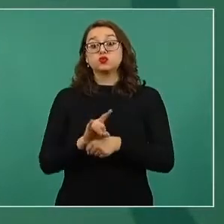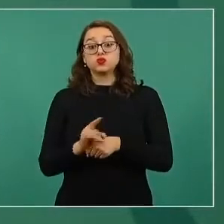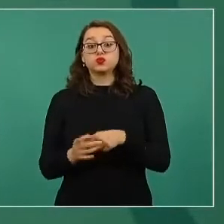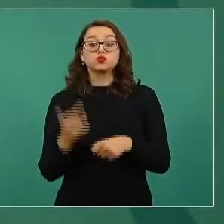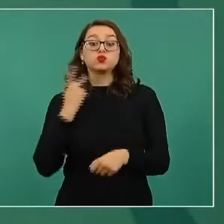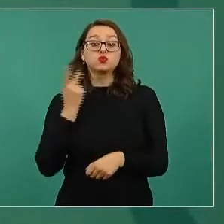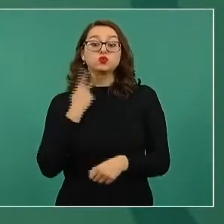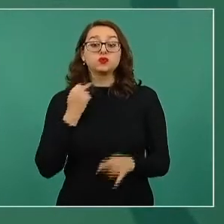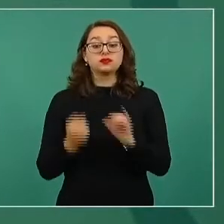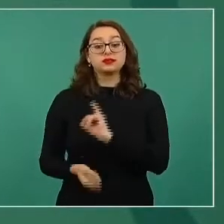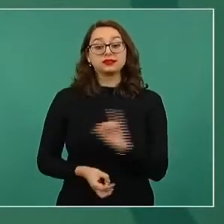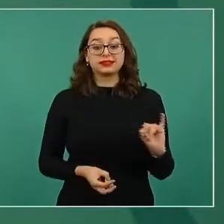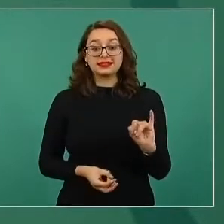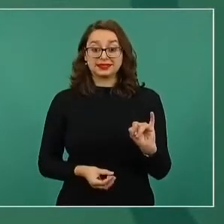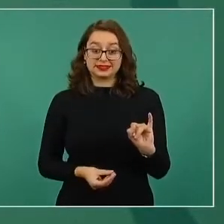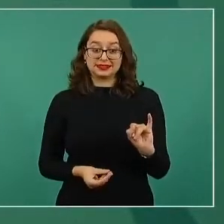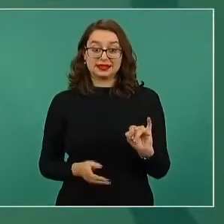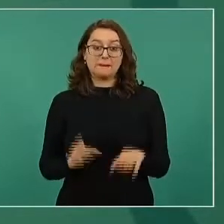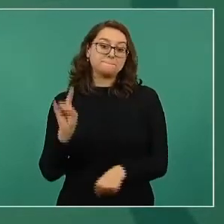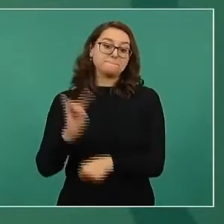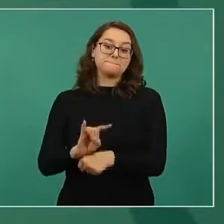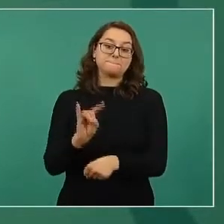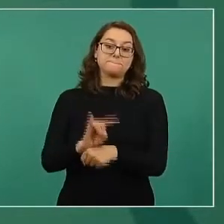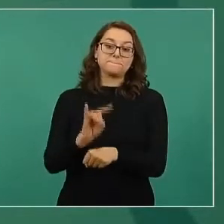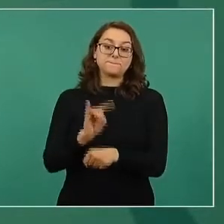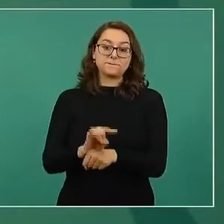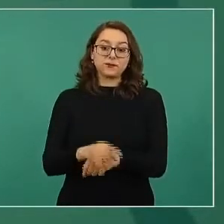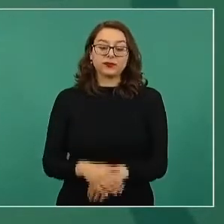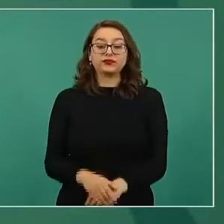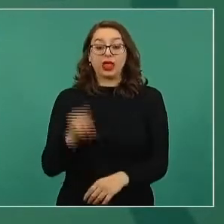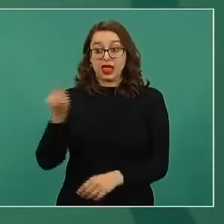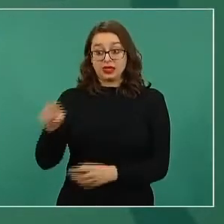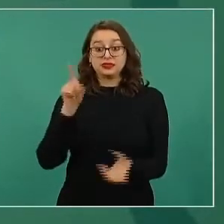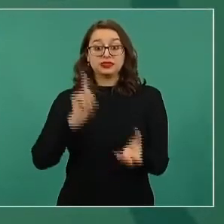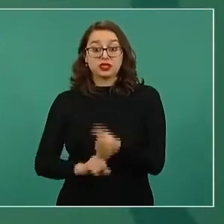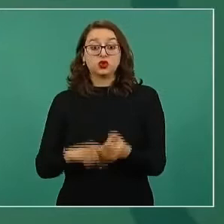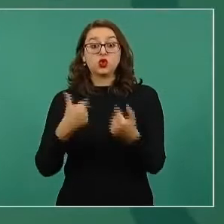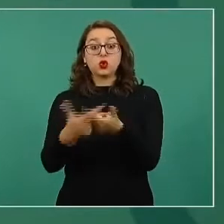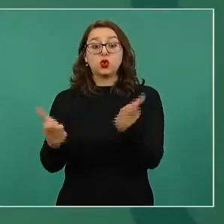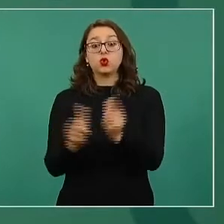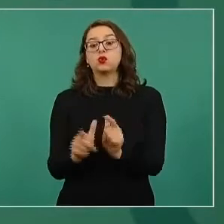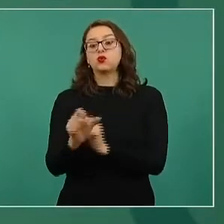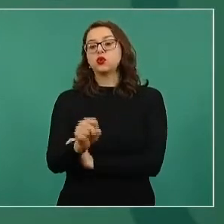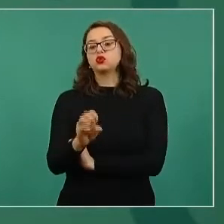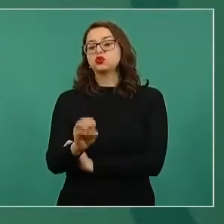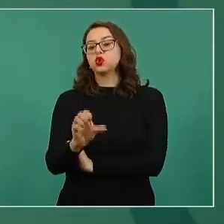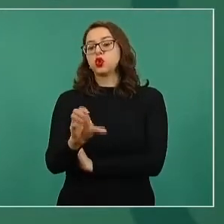tienen empleados del Partido Socialista,